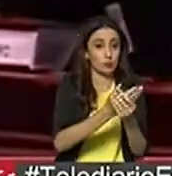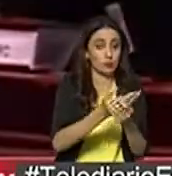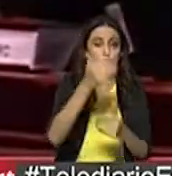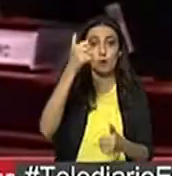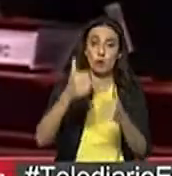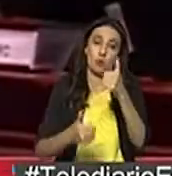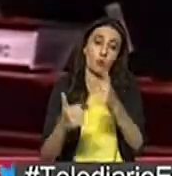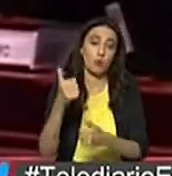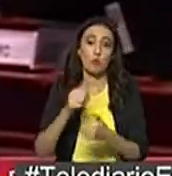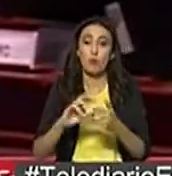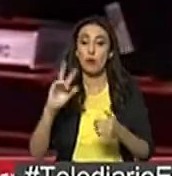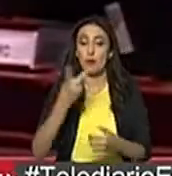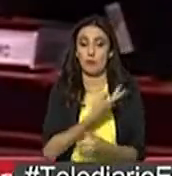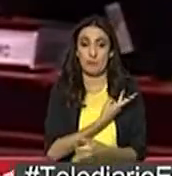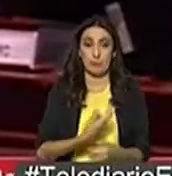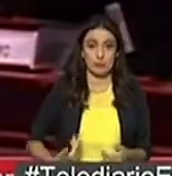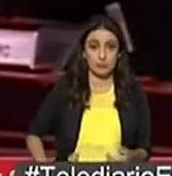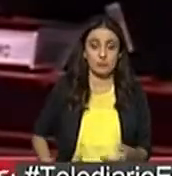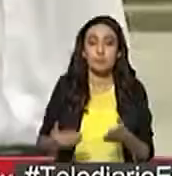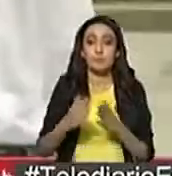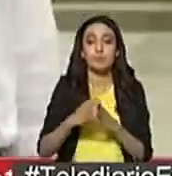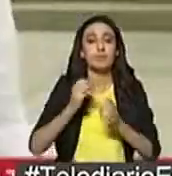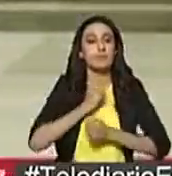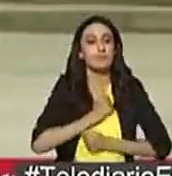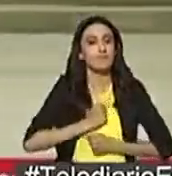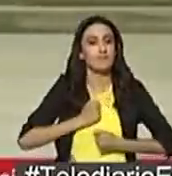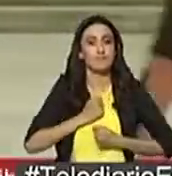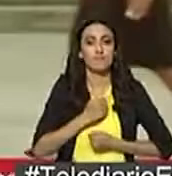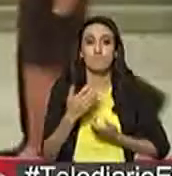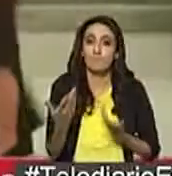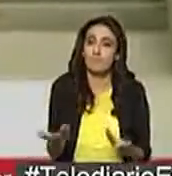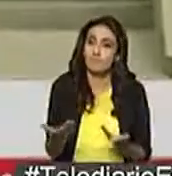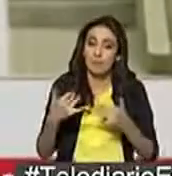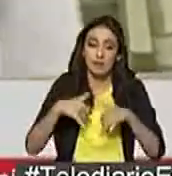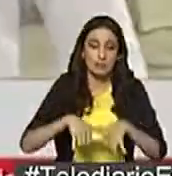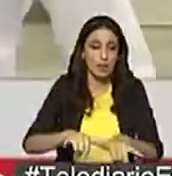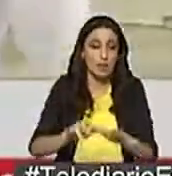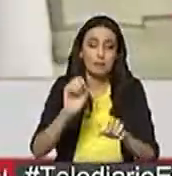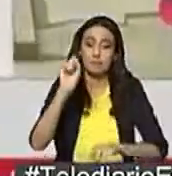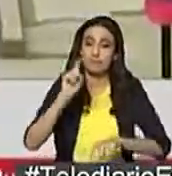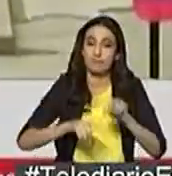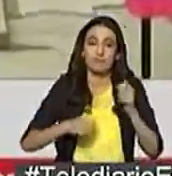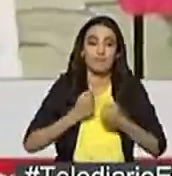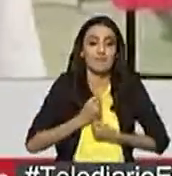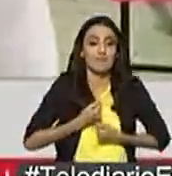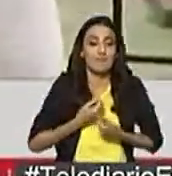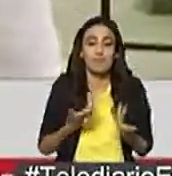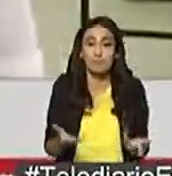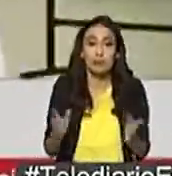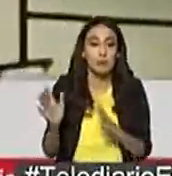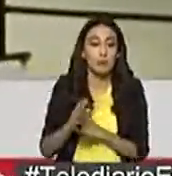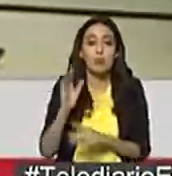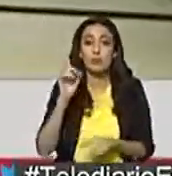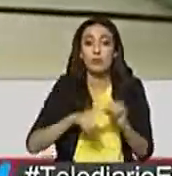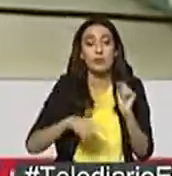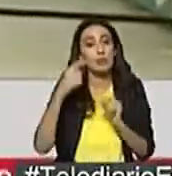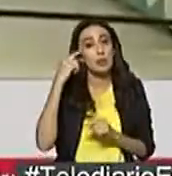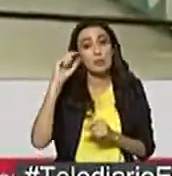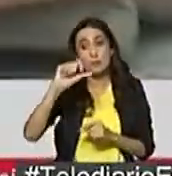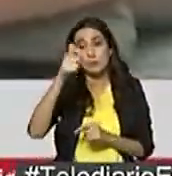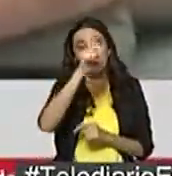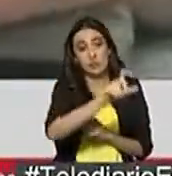el vicepresidente Otto Sonnenholzner lamentó que no se haya dado paso a las reformas e indicó que no se pensó en los